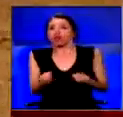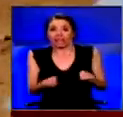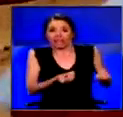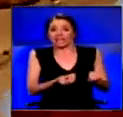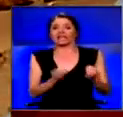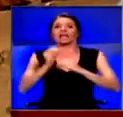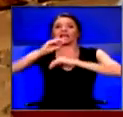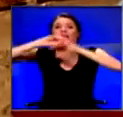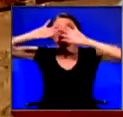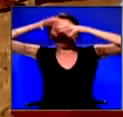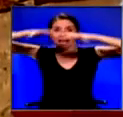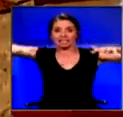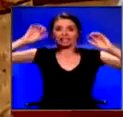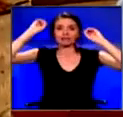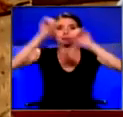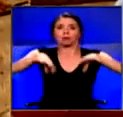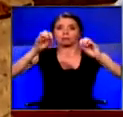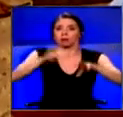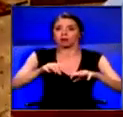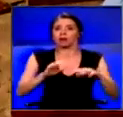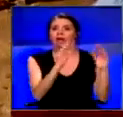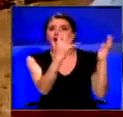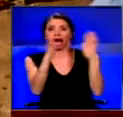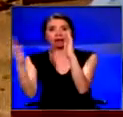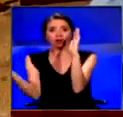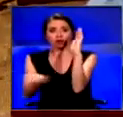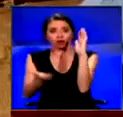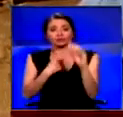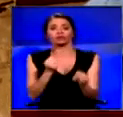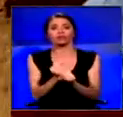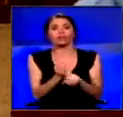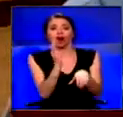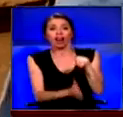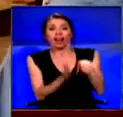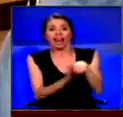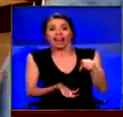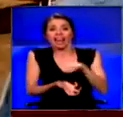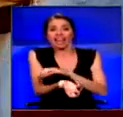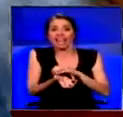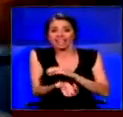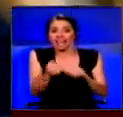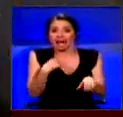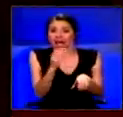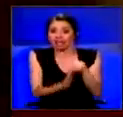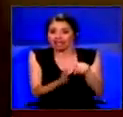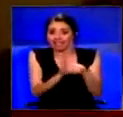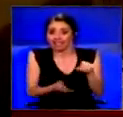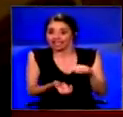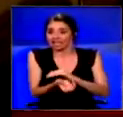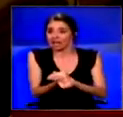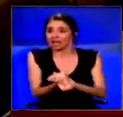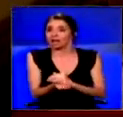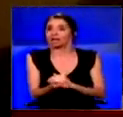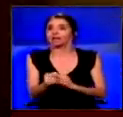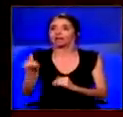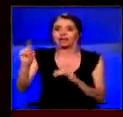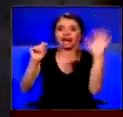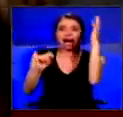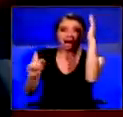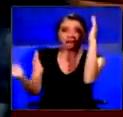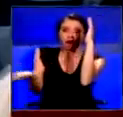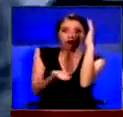No dejan cortar los árboles. Mire, yo saco la leña, ¿eh? Yo saco la leña. Entonces voy a cortar por ahí un árbol y